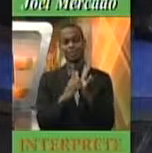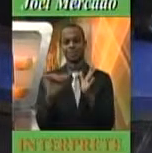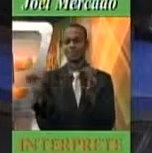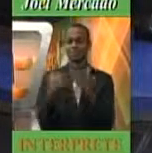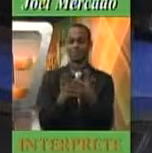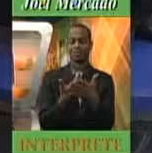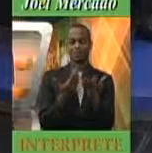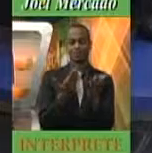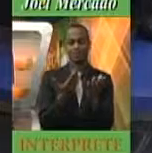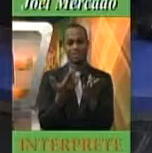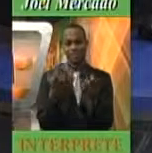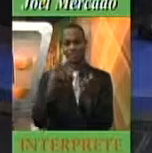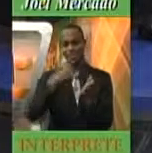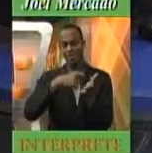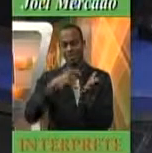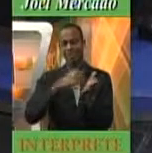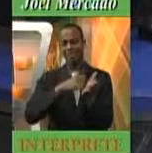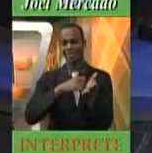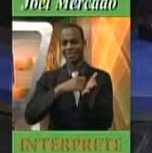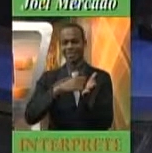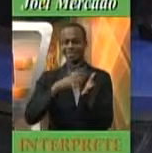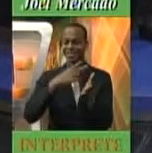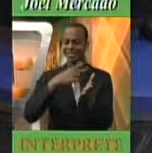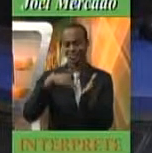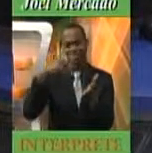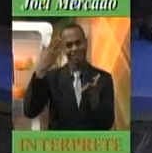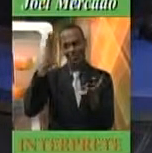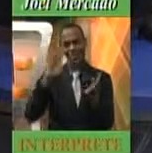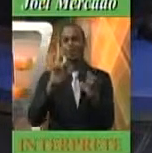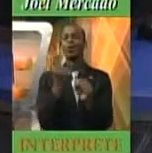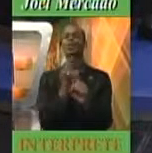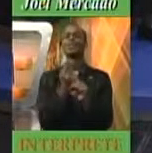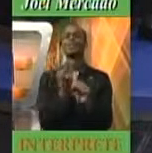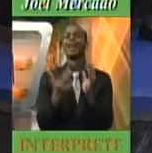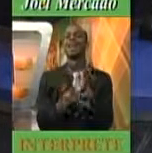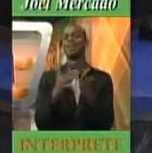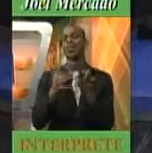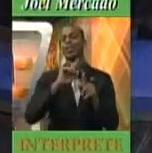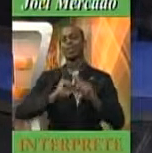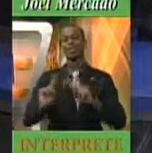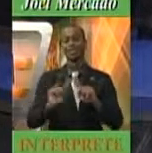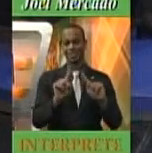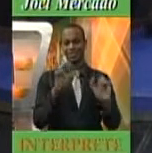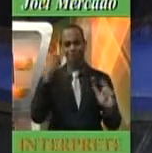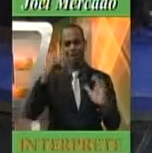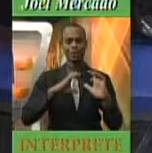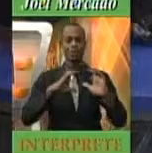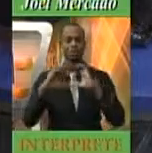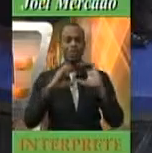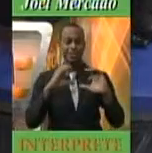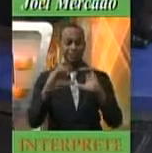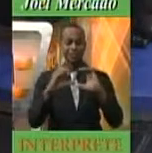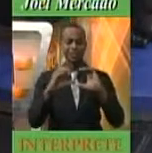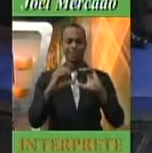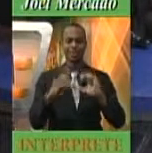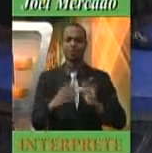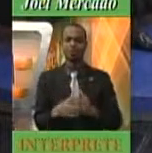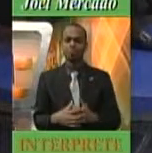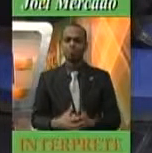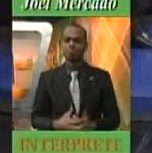nuevo analfabetismo. Claro. Ese es el nuevo factor de diferencia a partir de la comunicación.